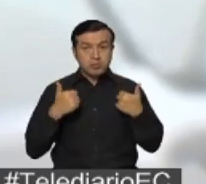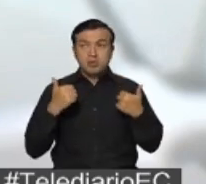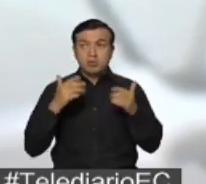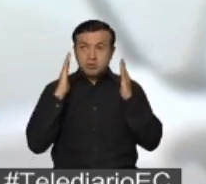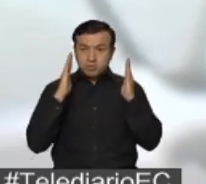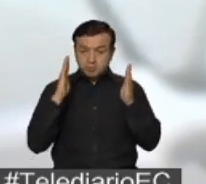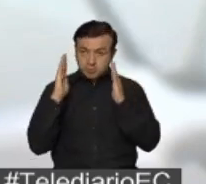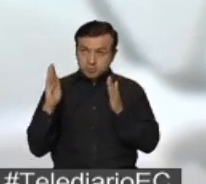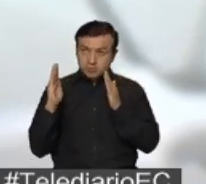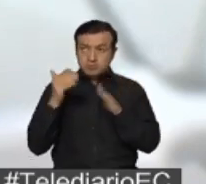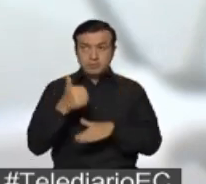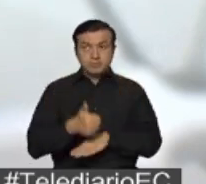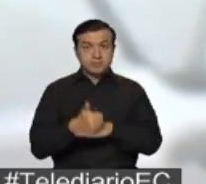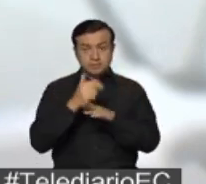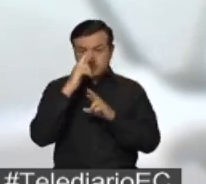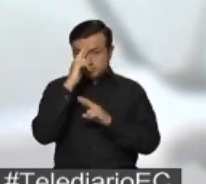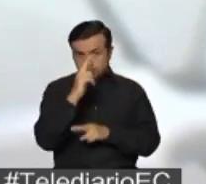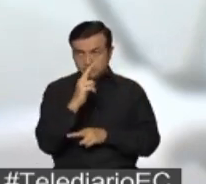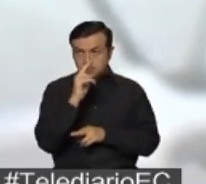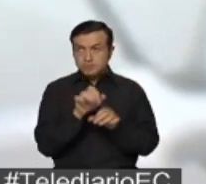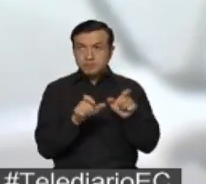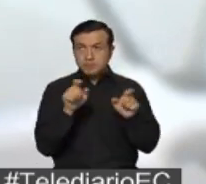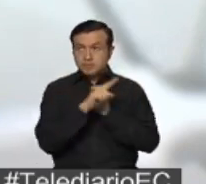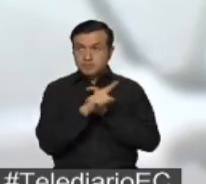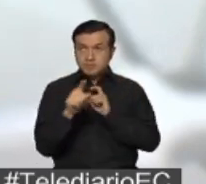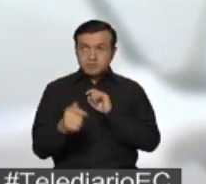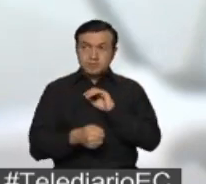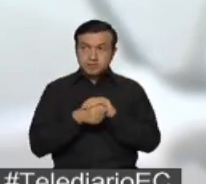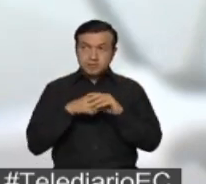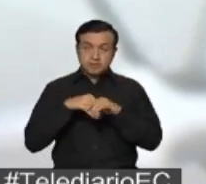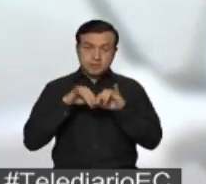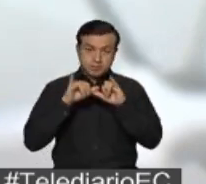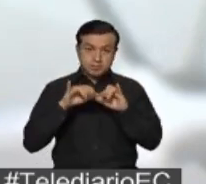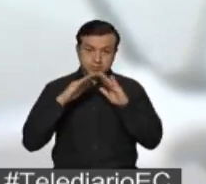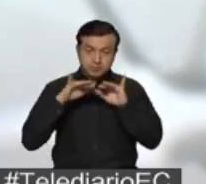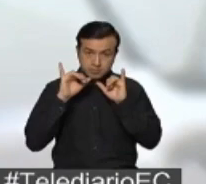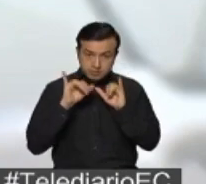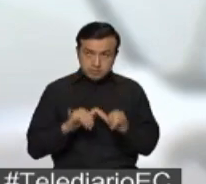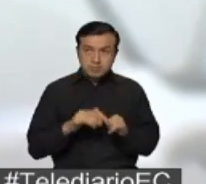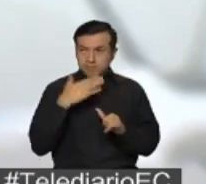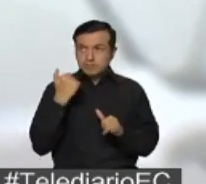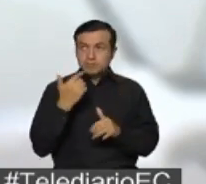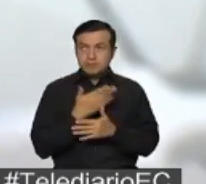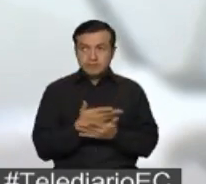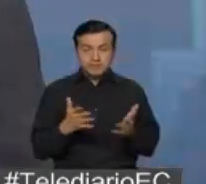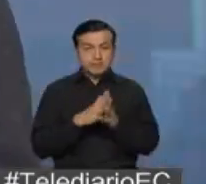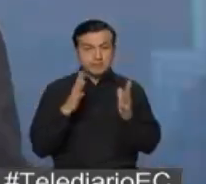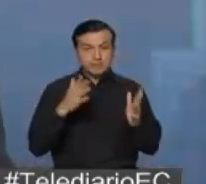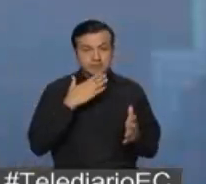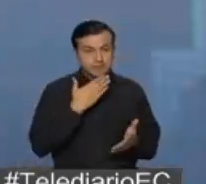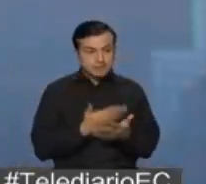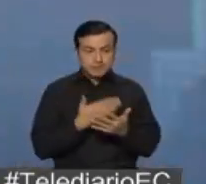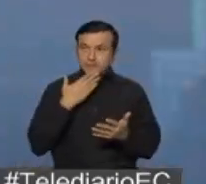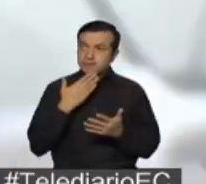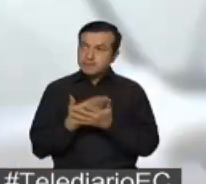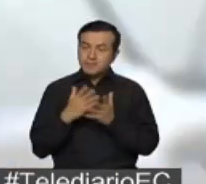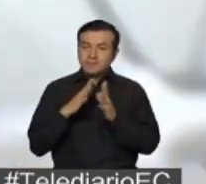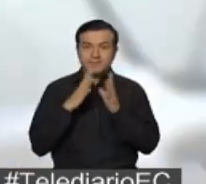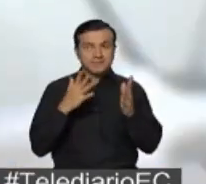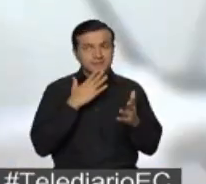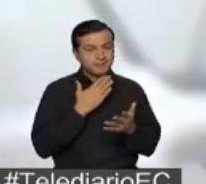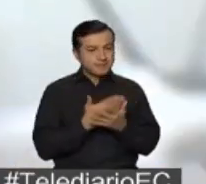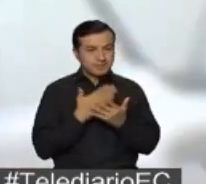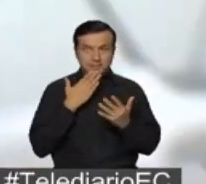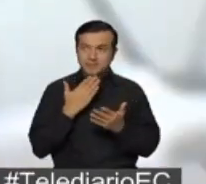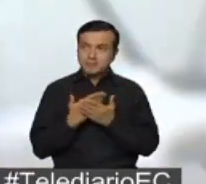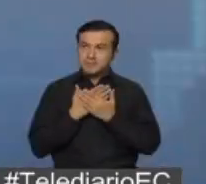casos a las autoridades para que podamos administrar esta coyuntura de mejor manera gracias roberto por la información muchas gracias regrese a